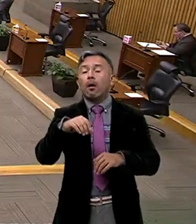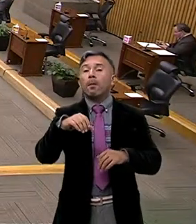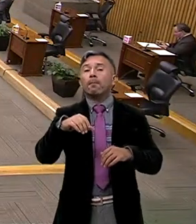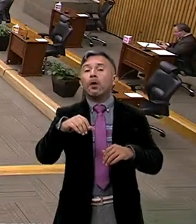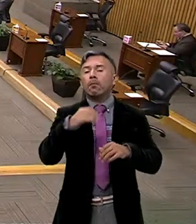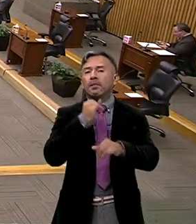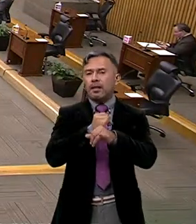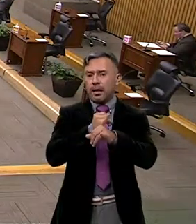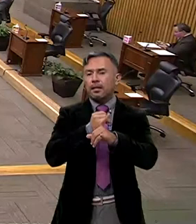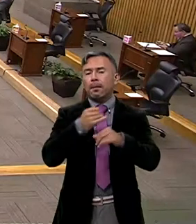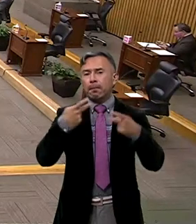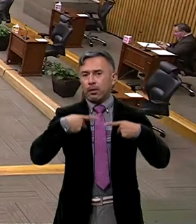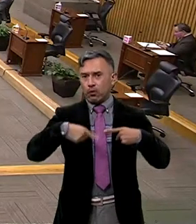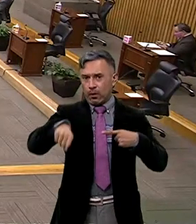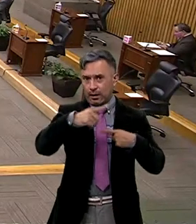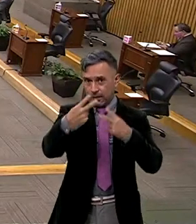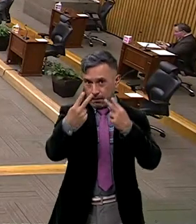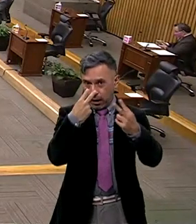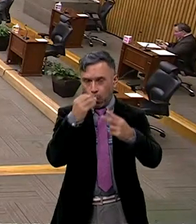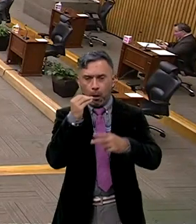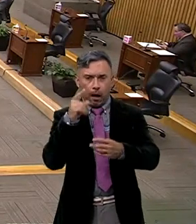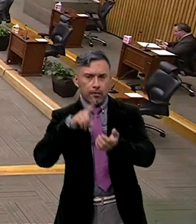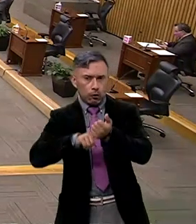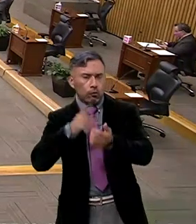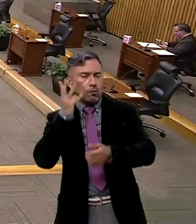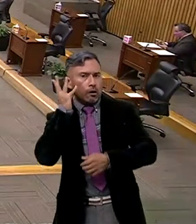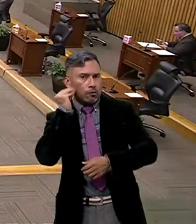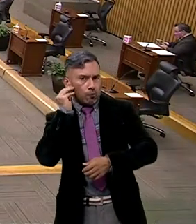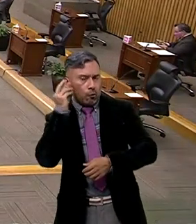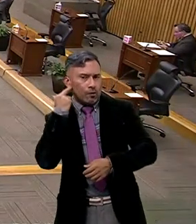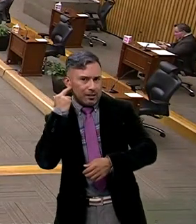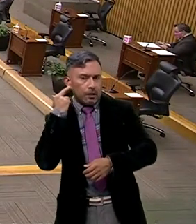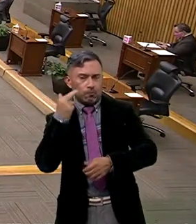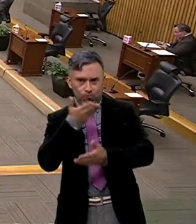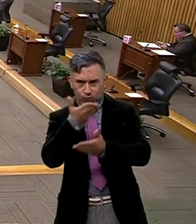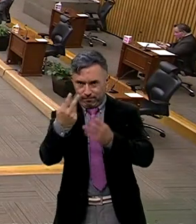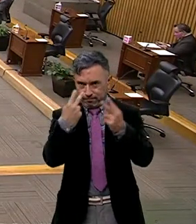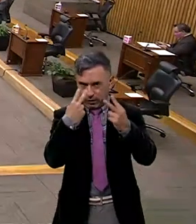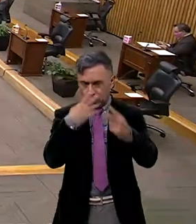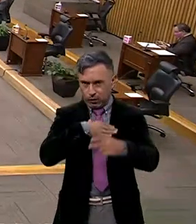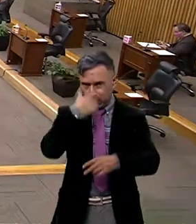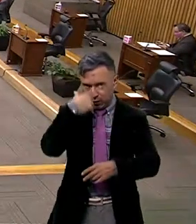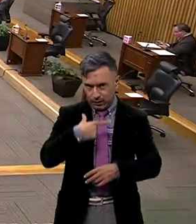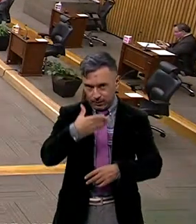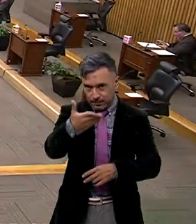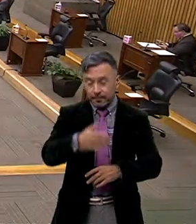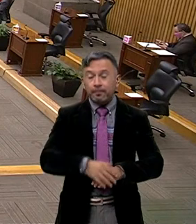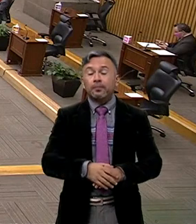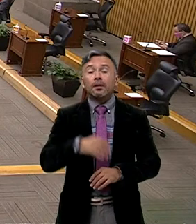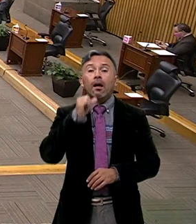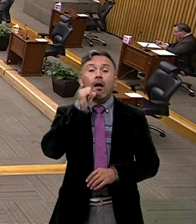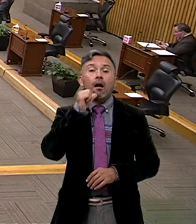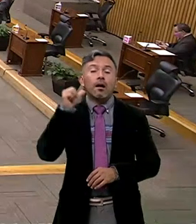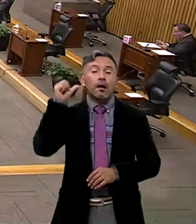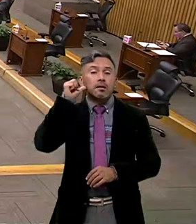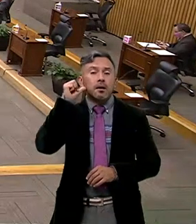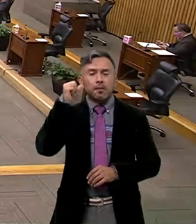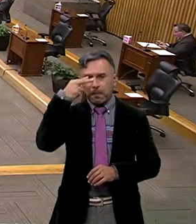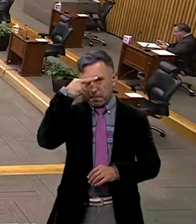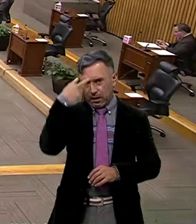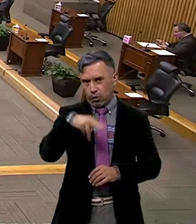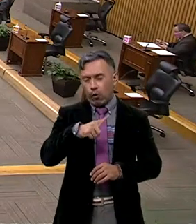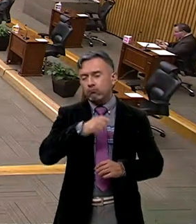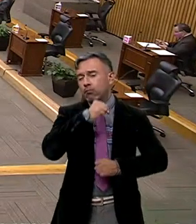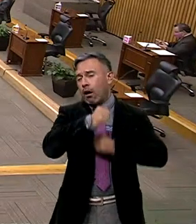manera virtual les deseamos muy buenas noches el día de ayer se realizó por primera vez en la historia de nuestro país